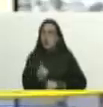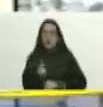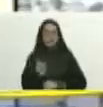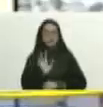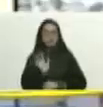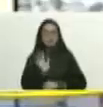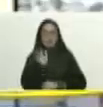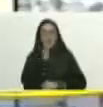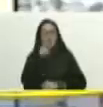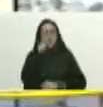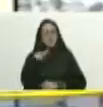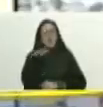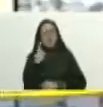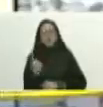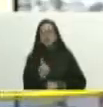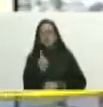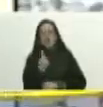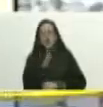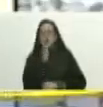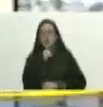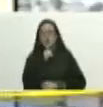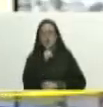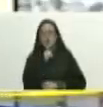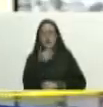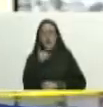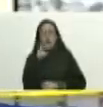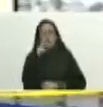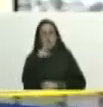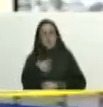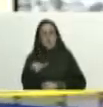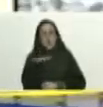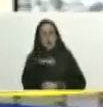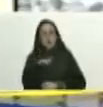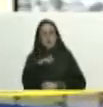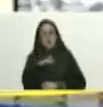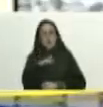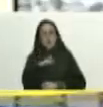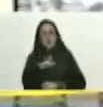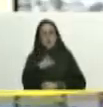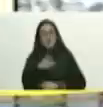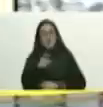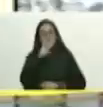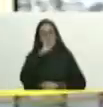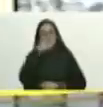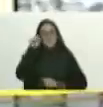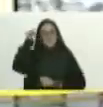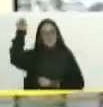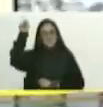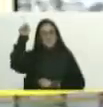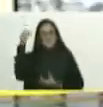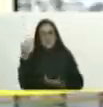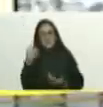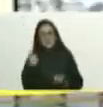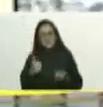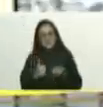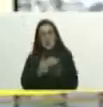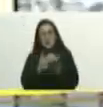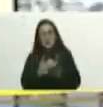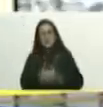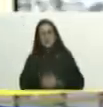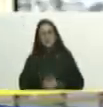Aquí no hay pueblo huérfano. Aquí hay un pueblo que tiene a Superbigote, compadre, al frente de esta